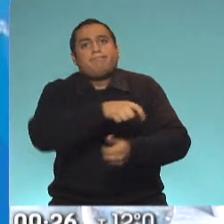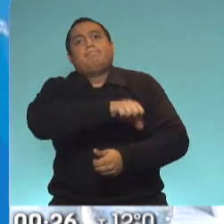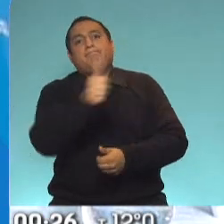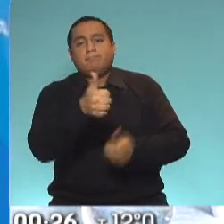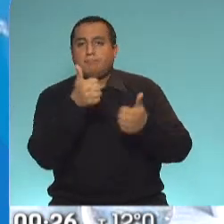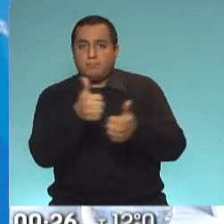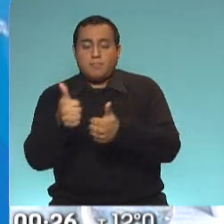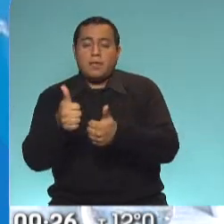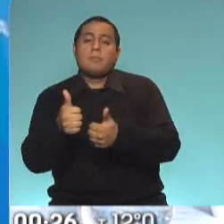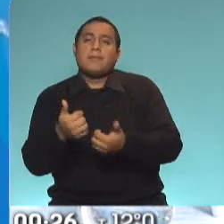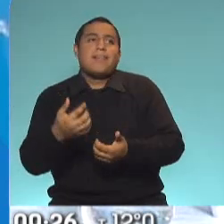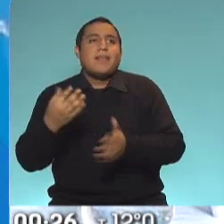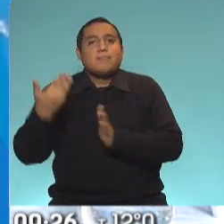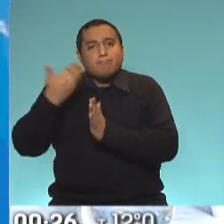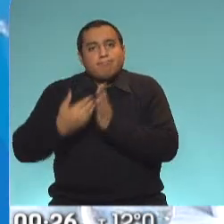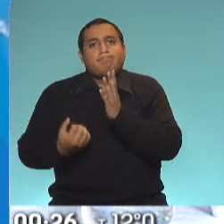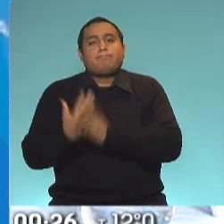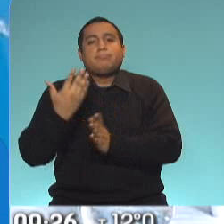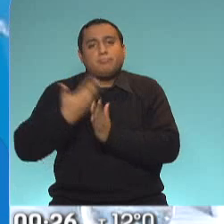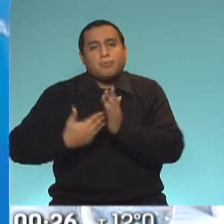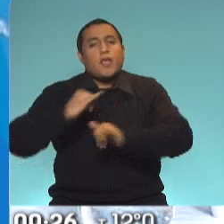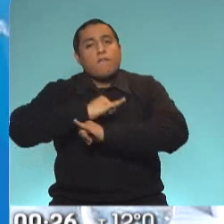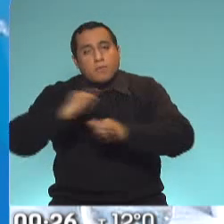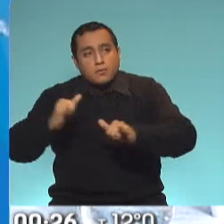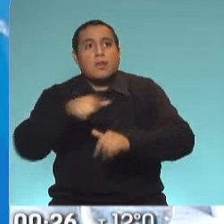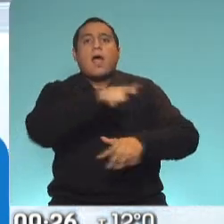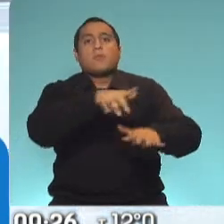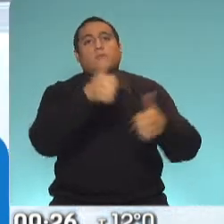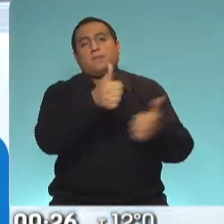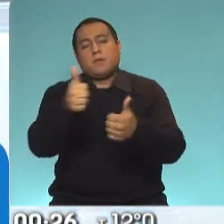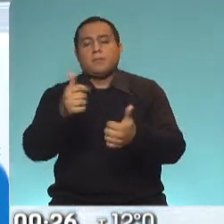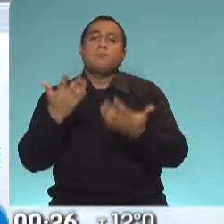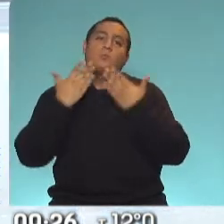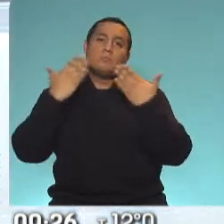que generar información para poder también generar acciones en función de esto. Muchas gracias.